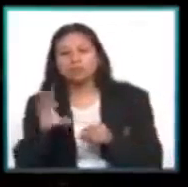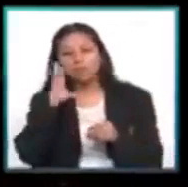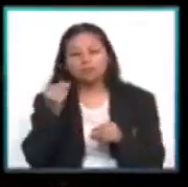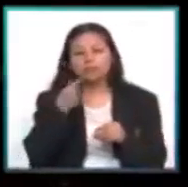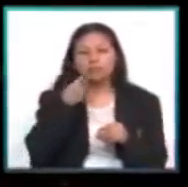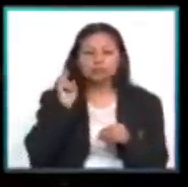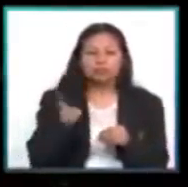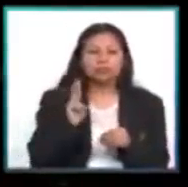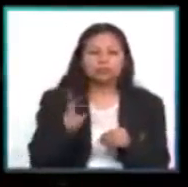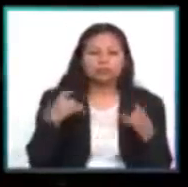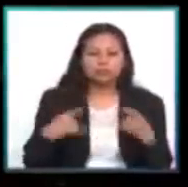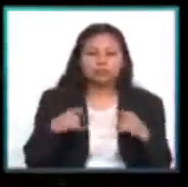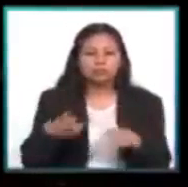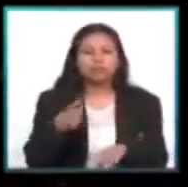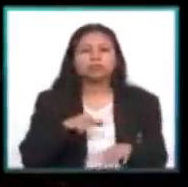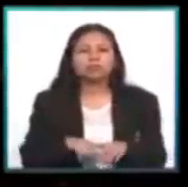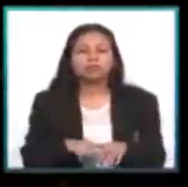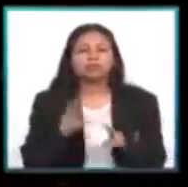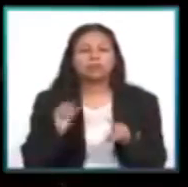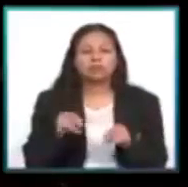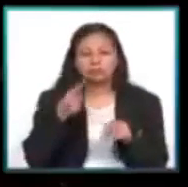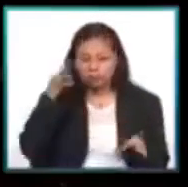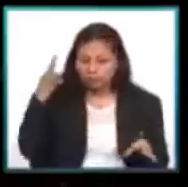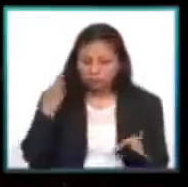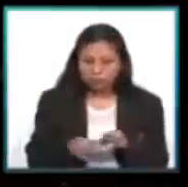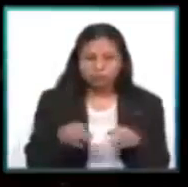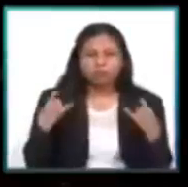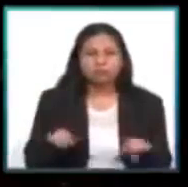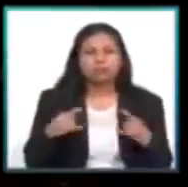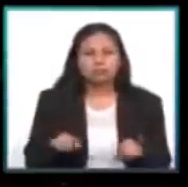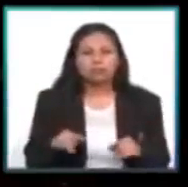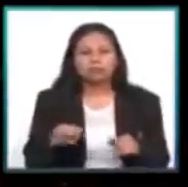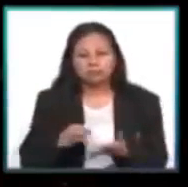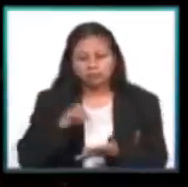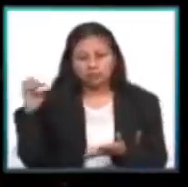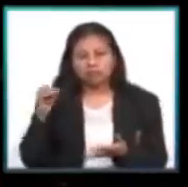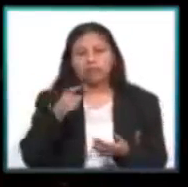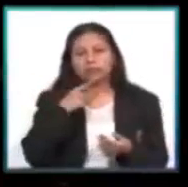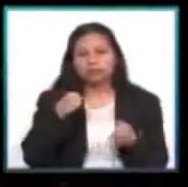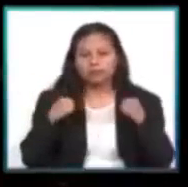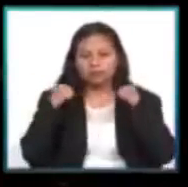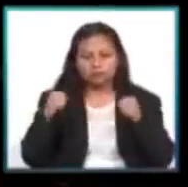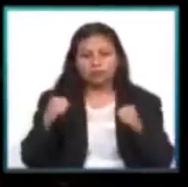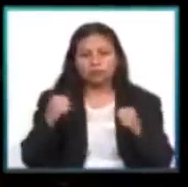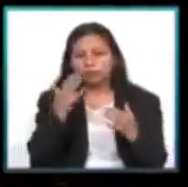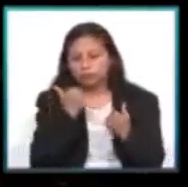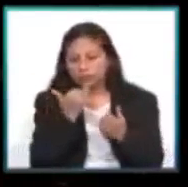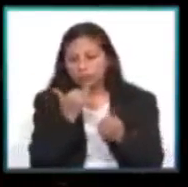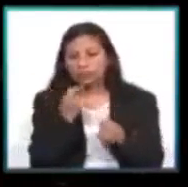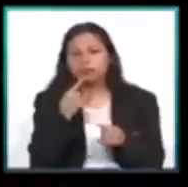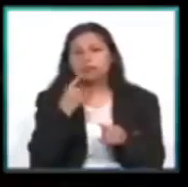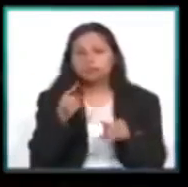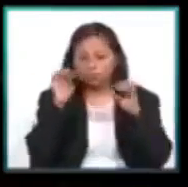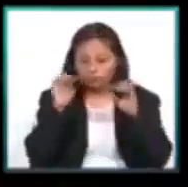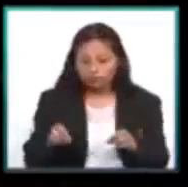qué siempre la urgencia nacional y lo que verdaderamente es urgente para el país, que es la lucha contra el hambre y que la